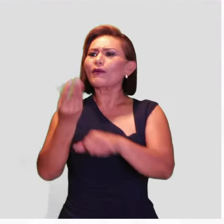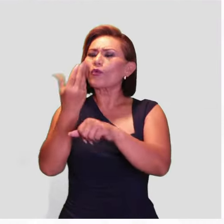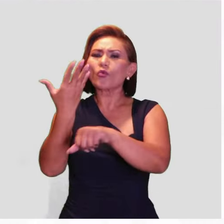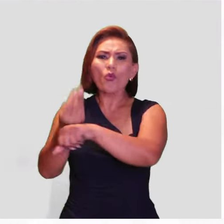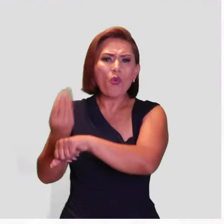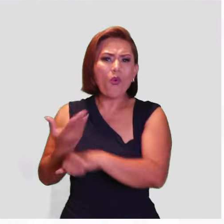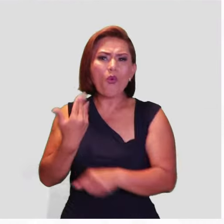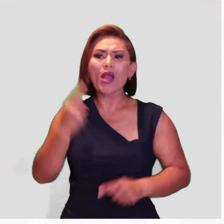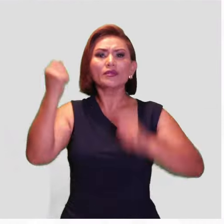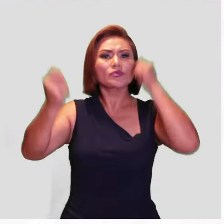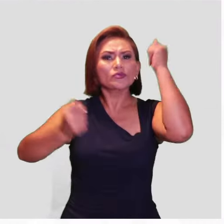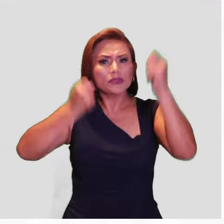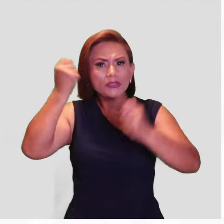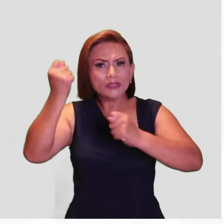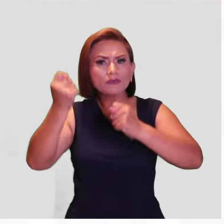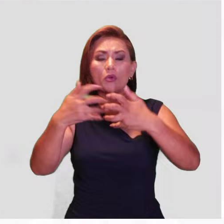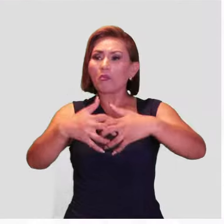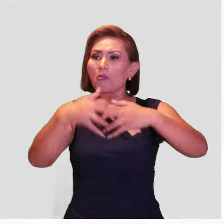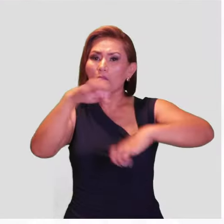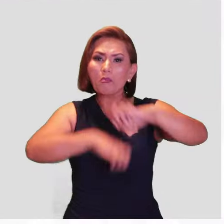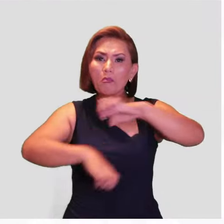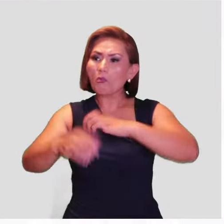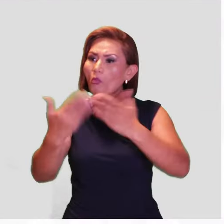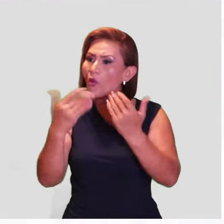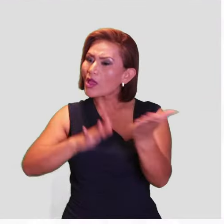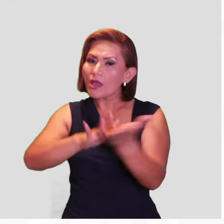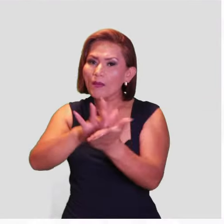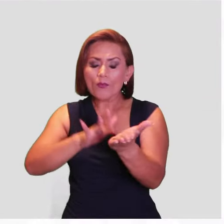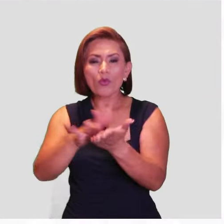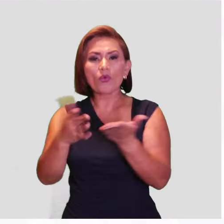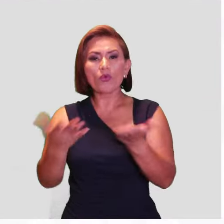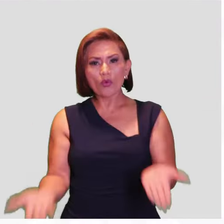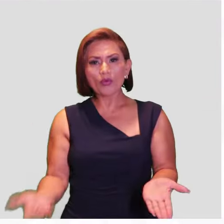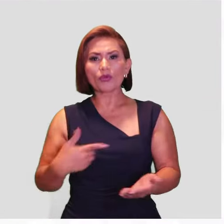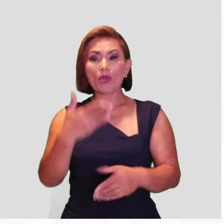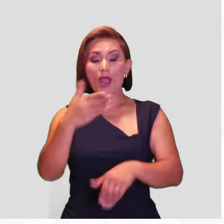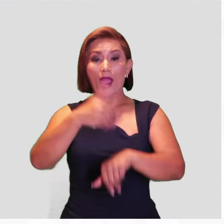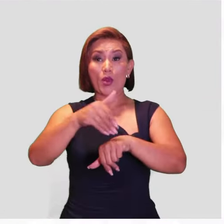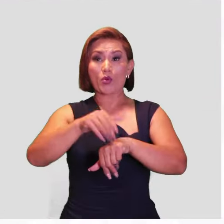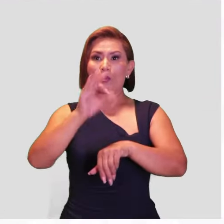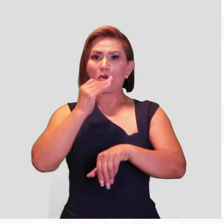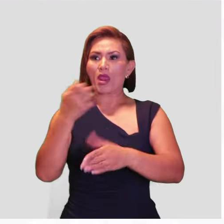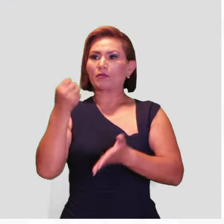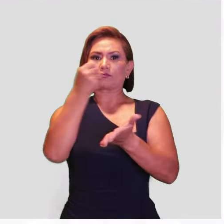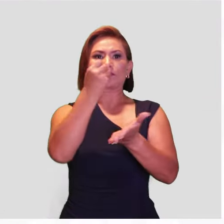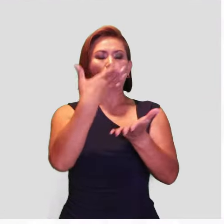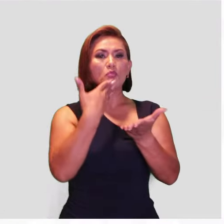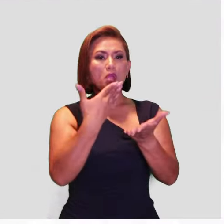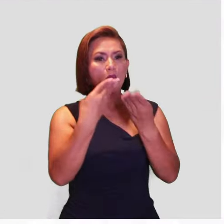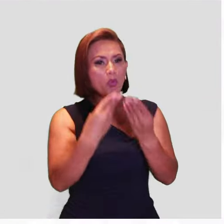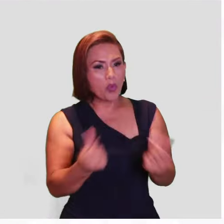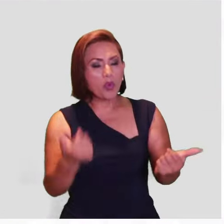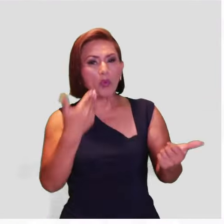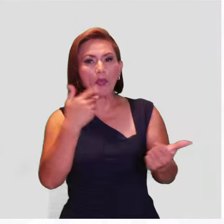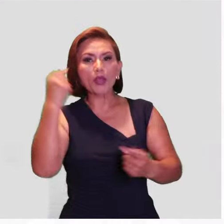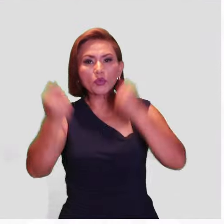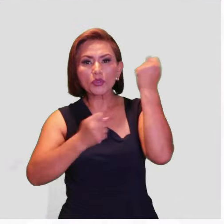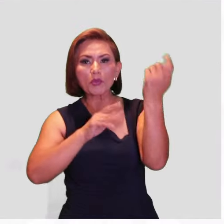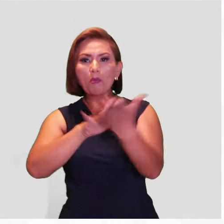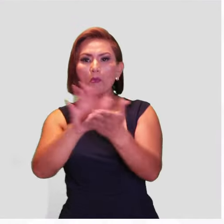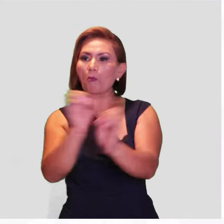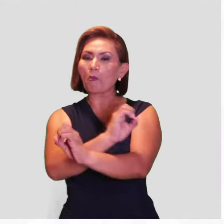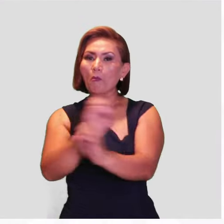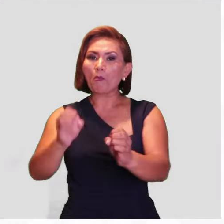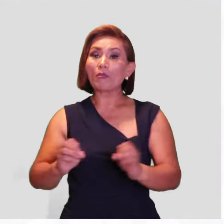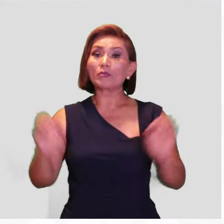comerciantes y emprendedores. No veo el apoyo a los comerciantes, no veo las cifras de la derrama económica, no veo la afluencia